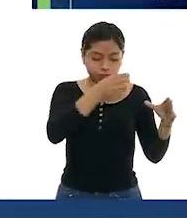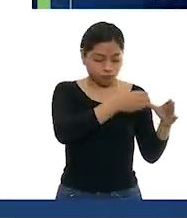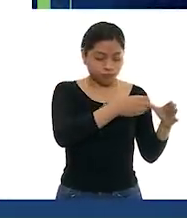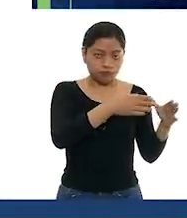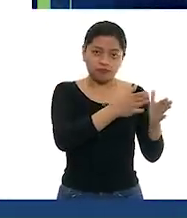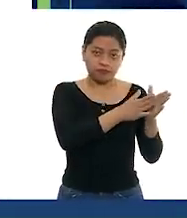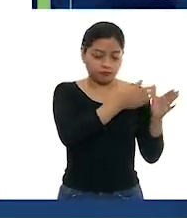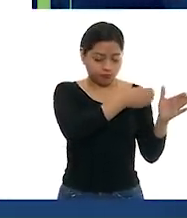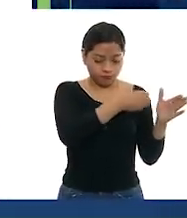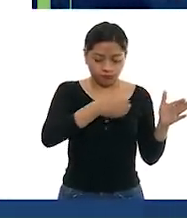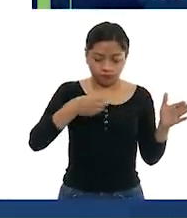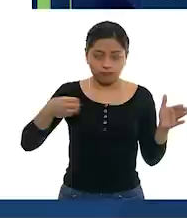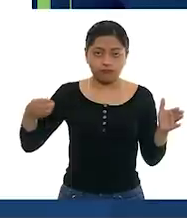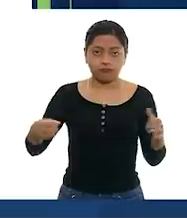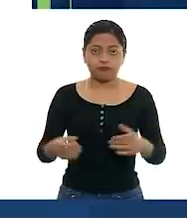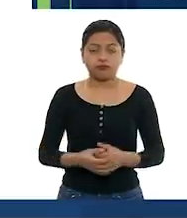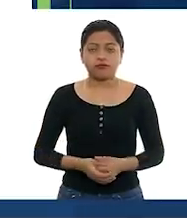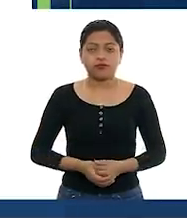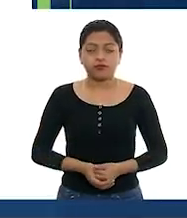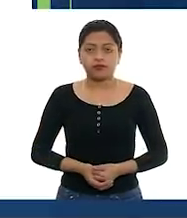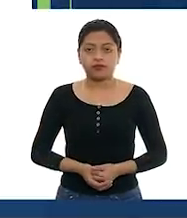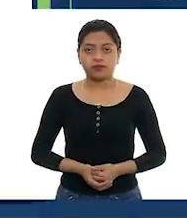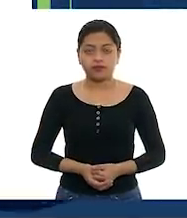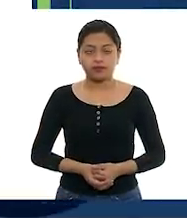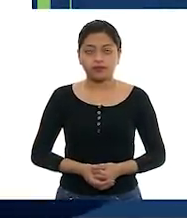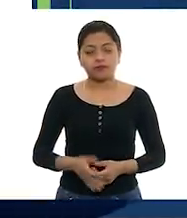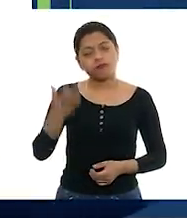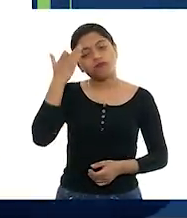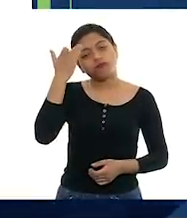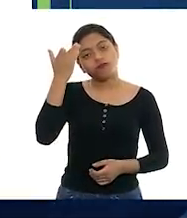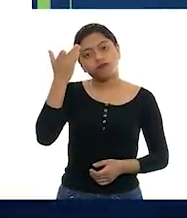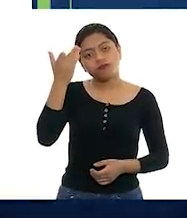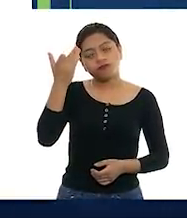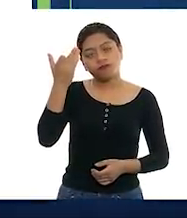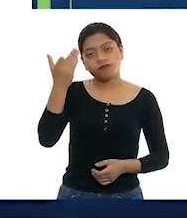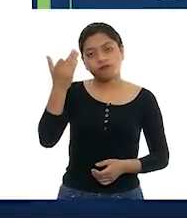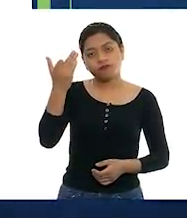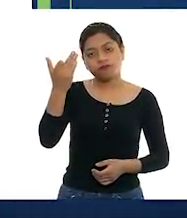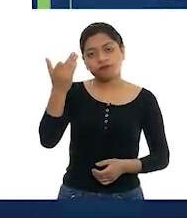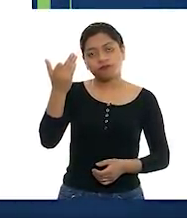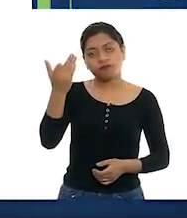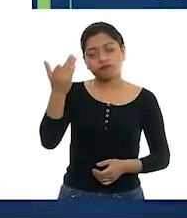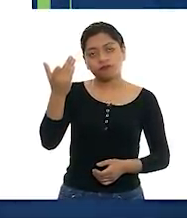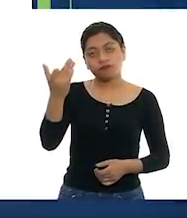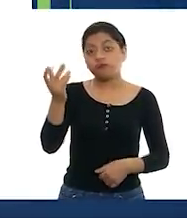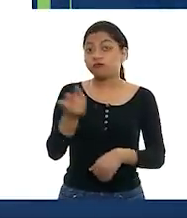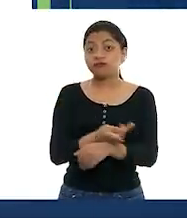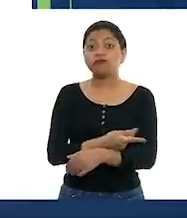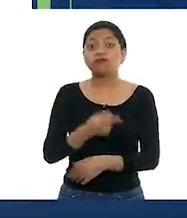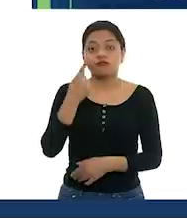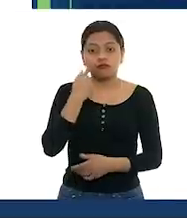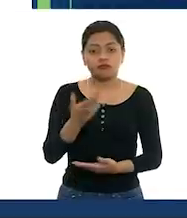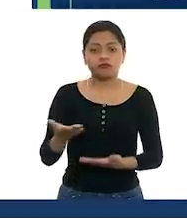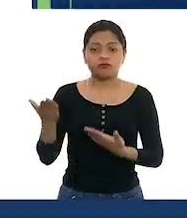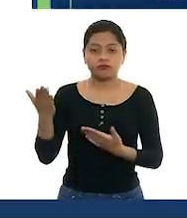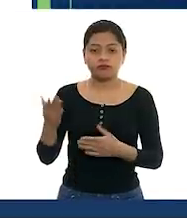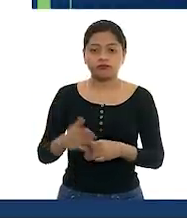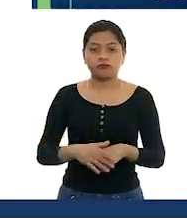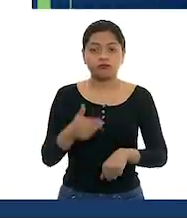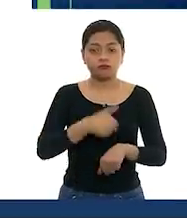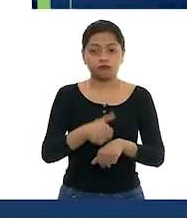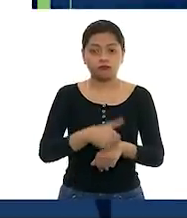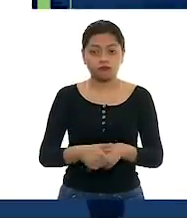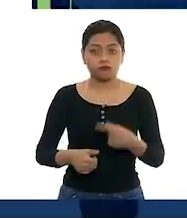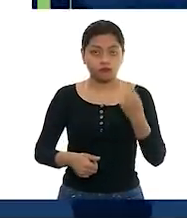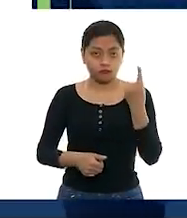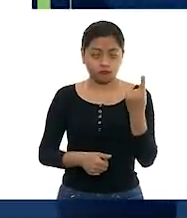experimento. Y... tan, tan, tan, tan. Esto es lo que ha sucedido con el plato número 1.